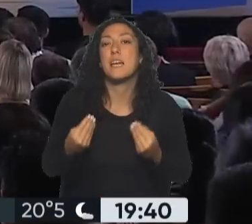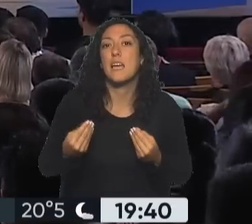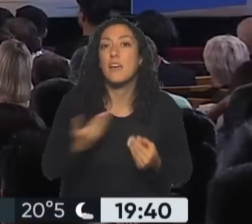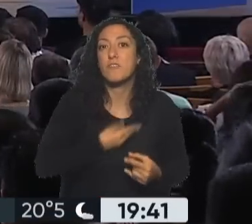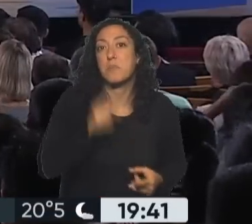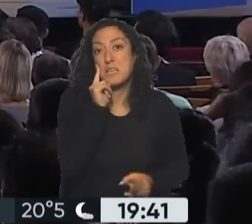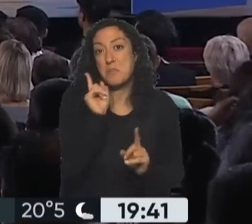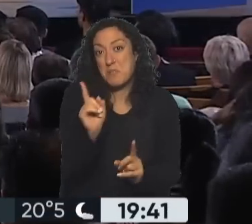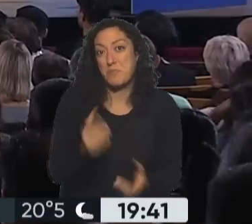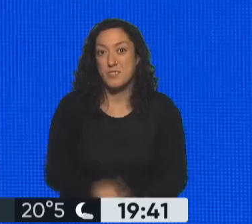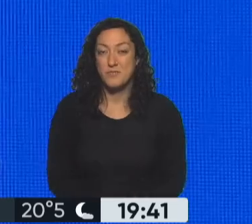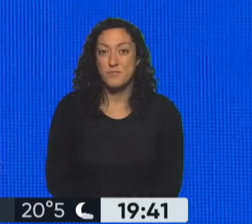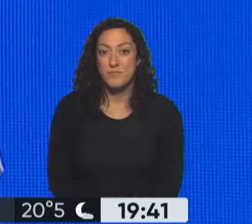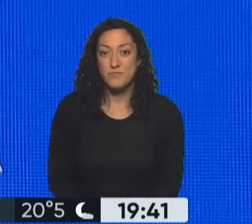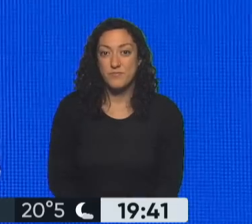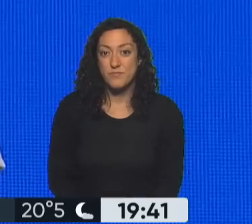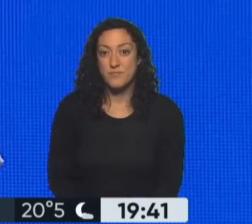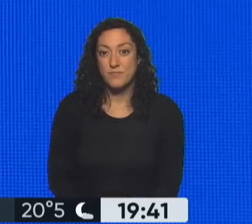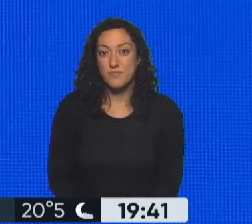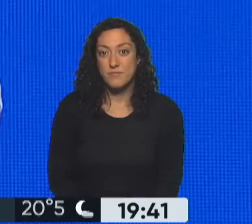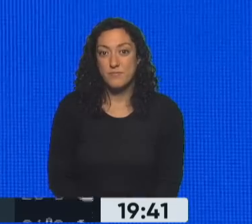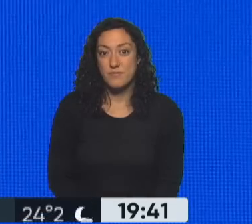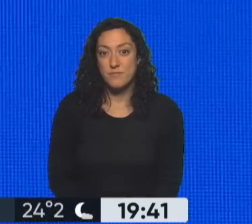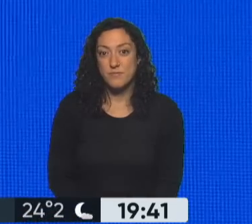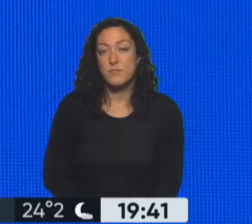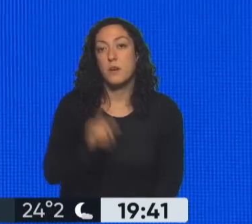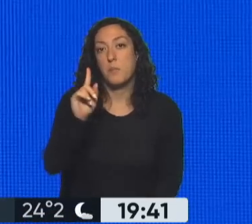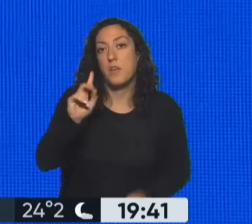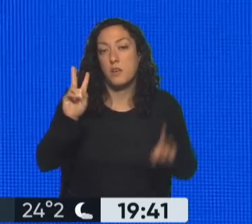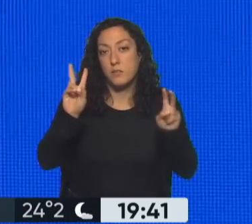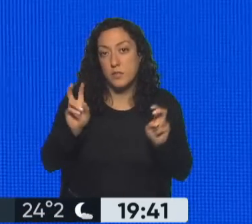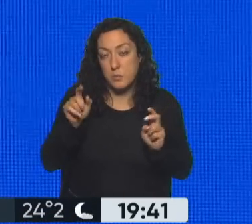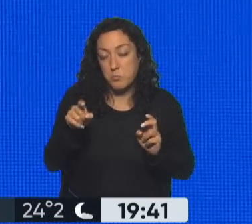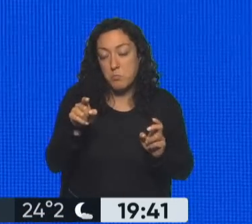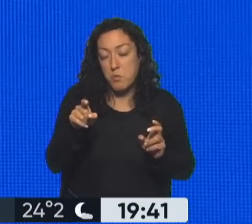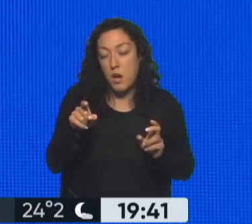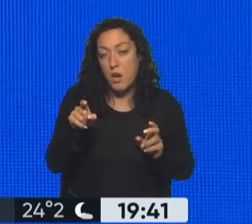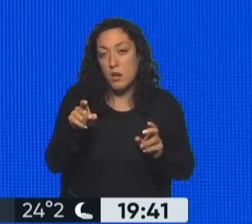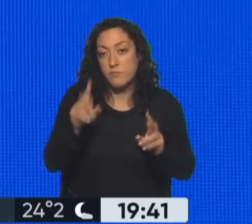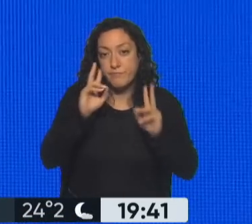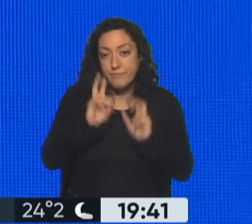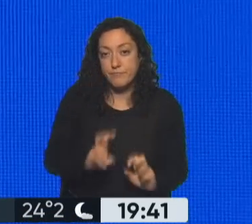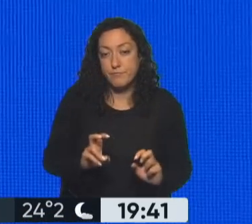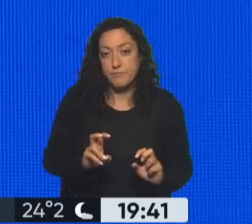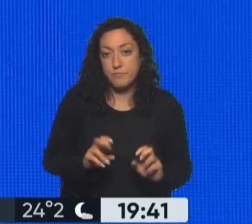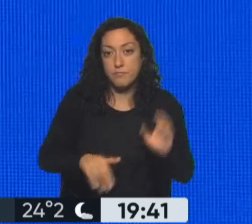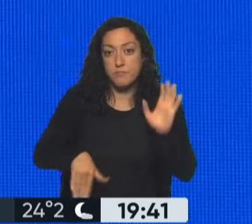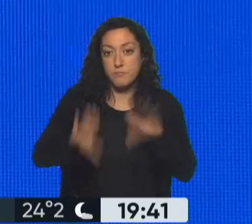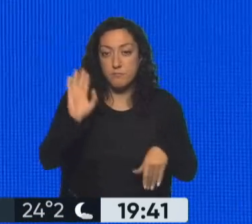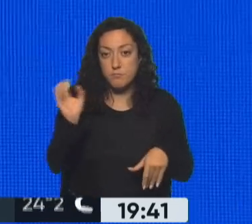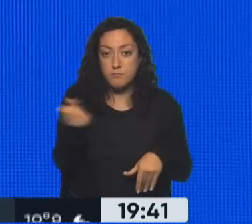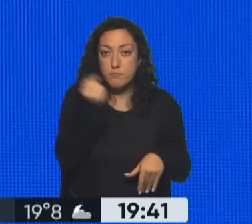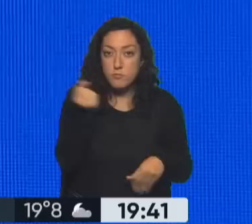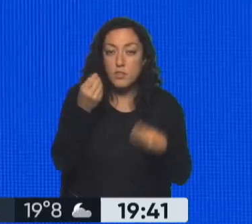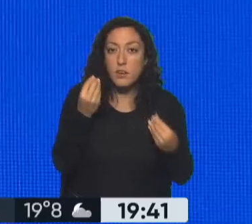acuerdo. Pero deteniéndonos en el tema, el gran caballito de batalla fue